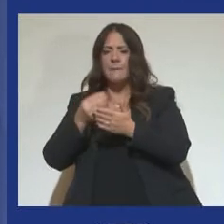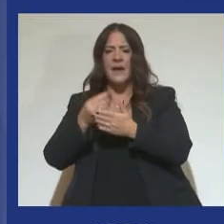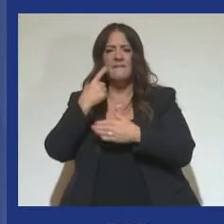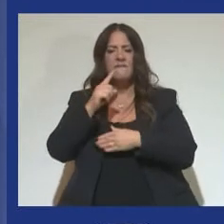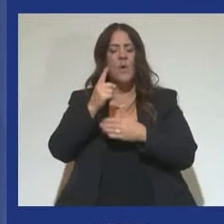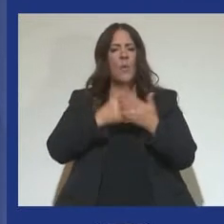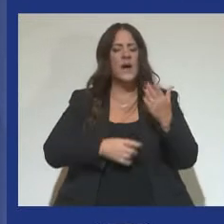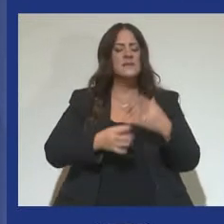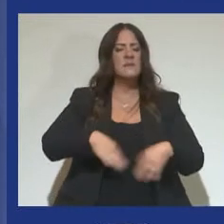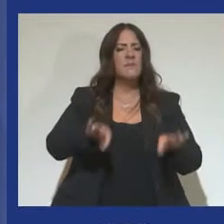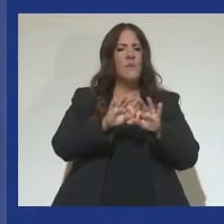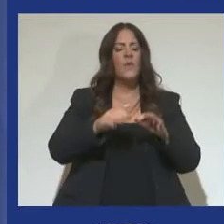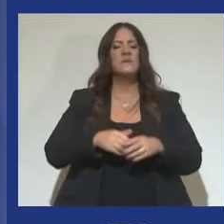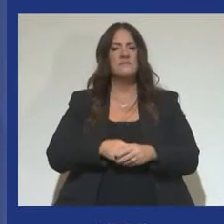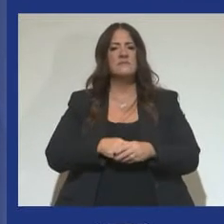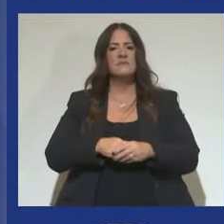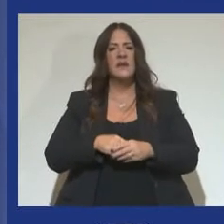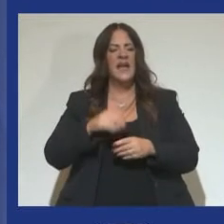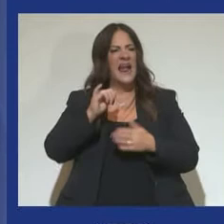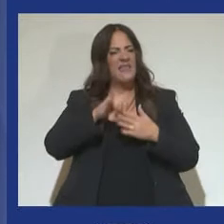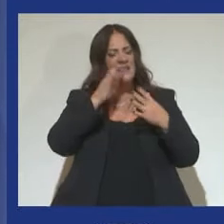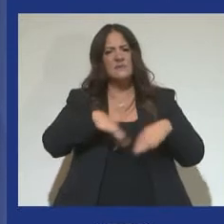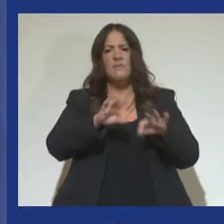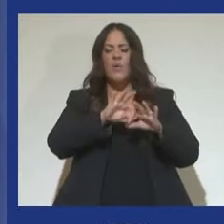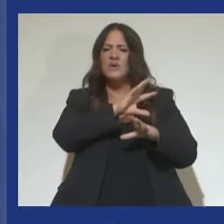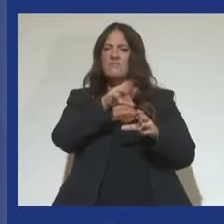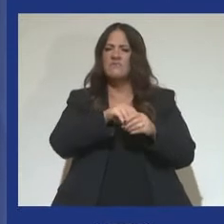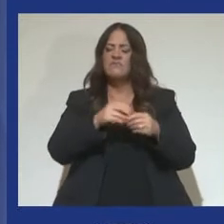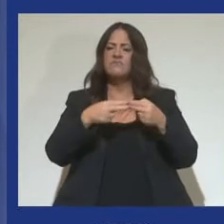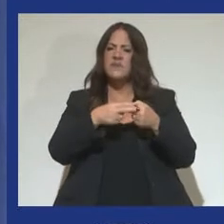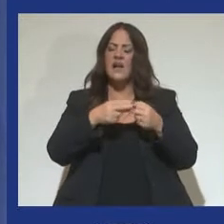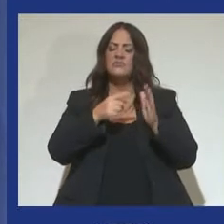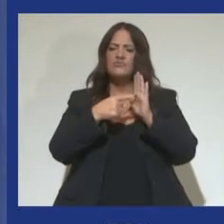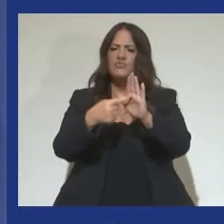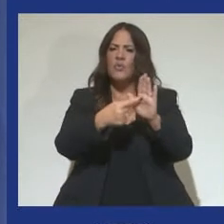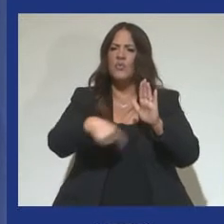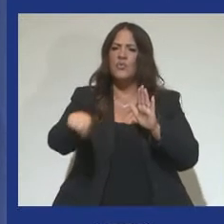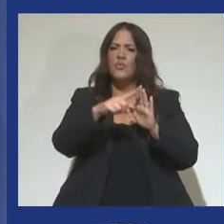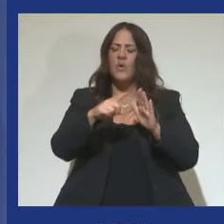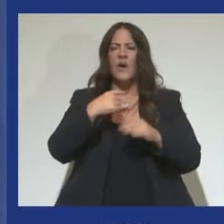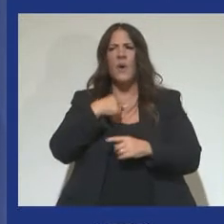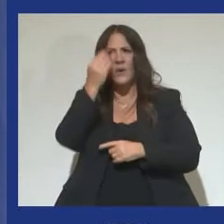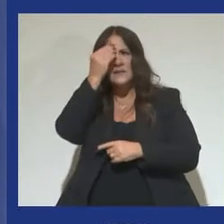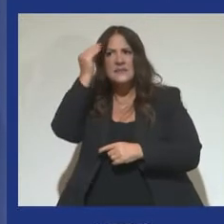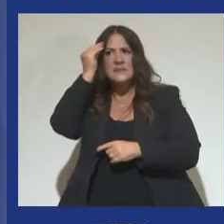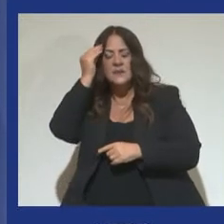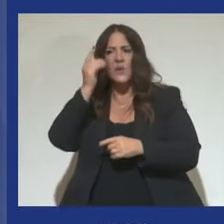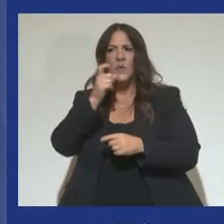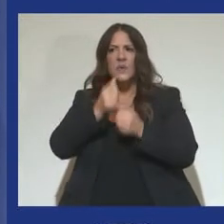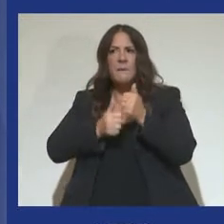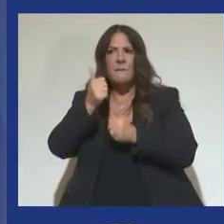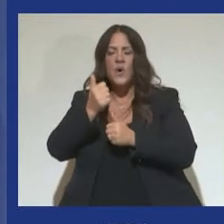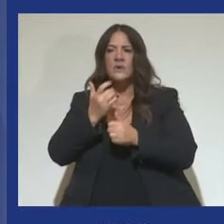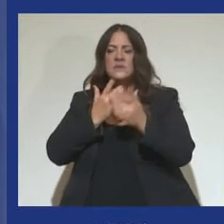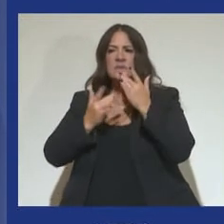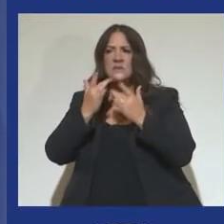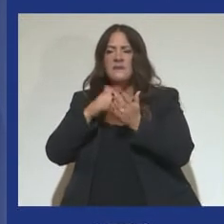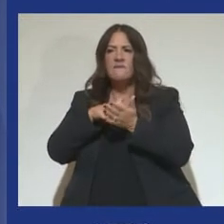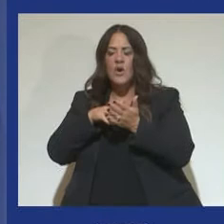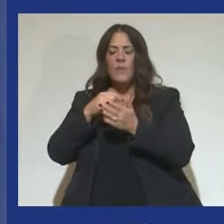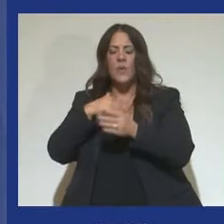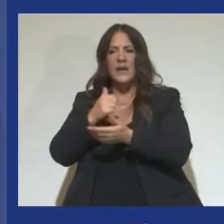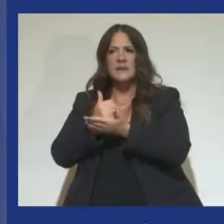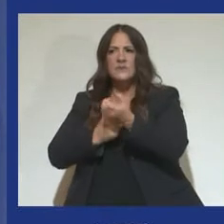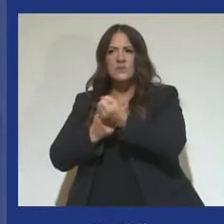estos valores en nuestras presentaciones con mucha frecuencia siempre conscientes de que los que más necesitan deben estar